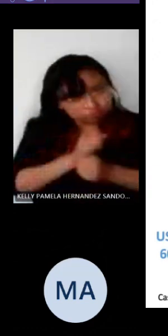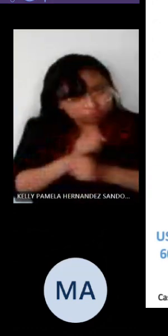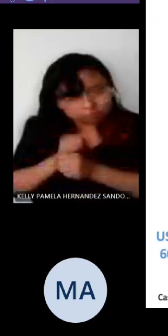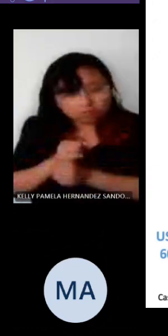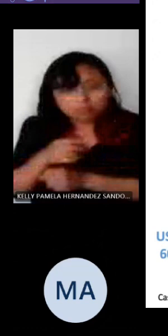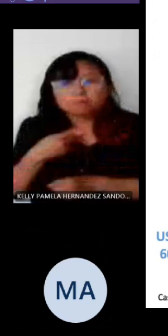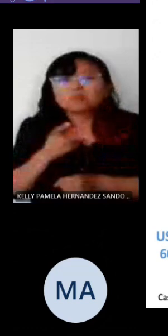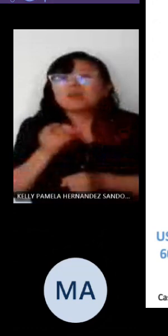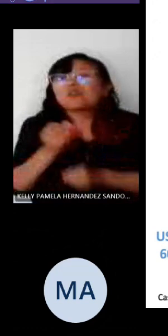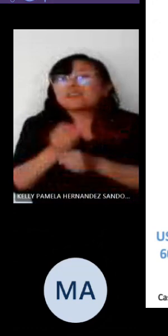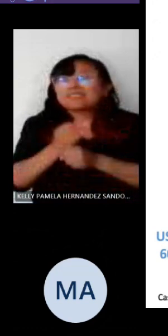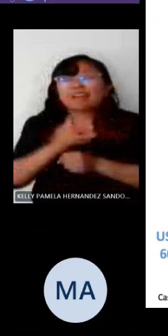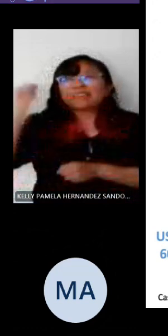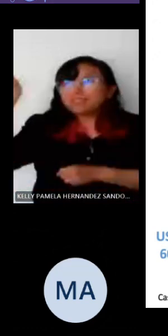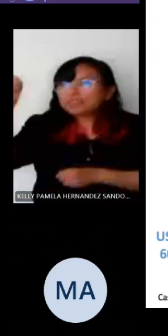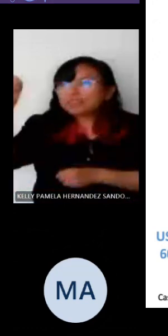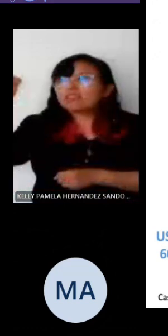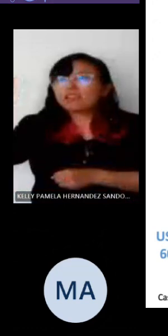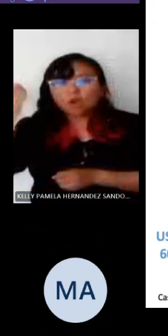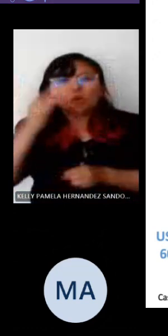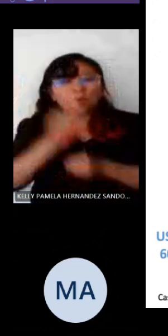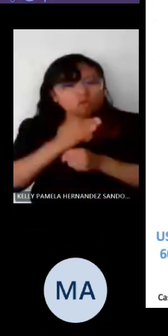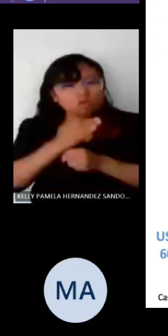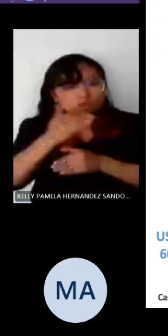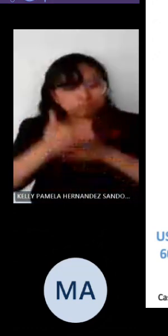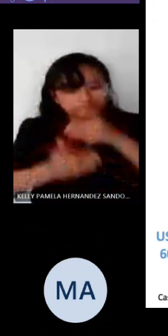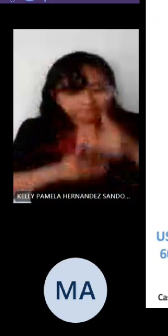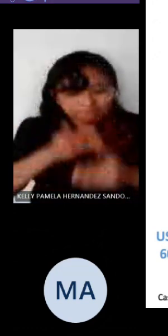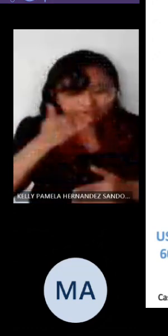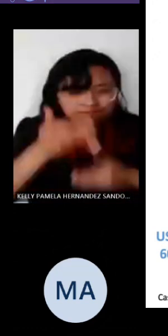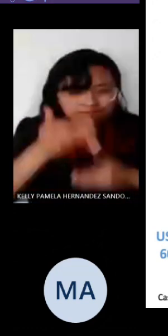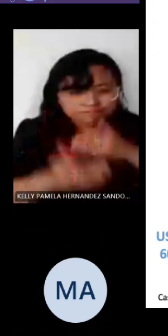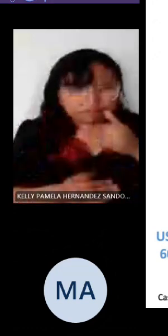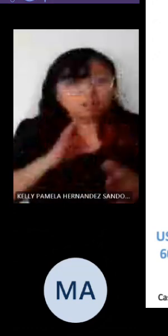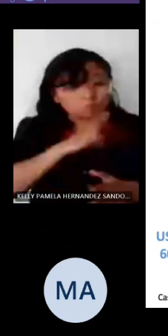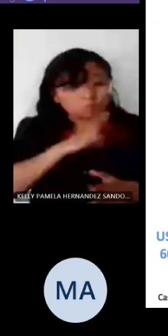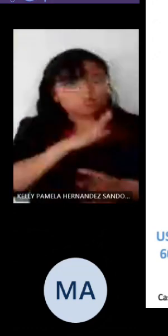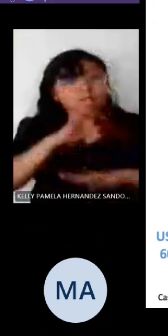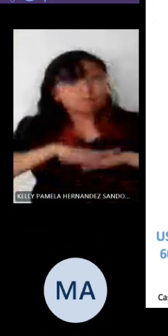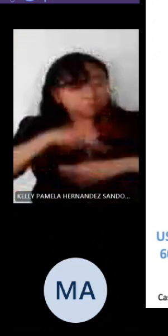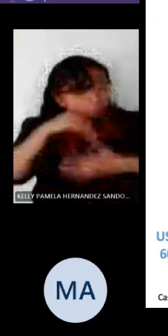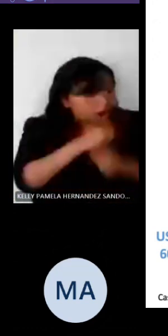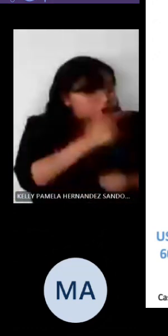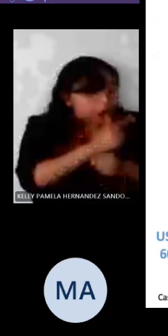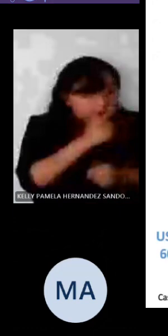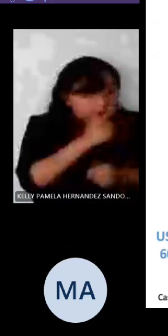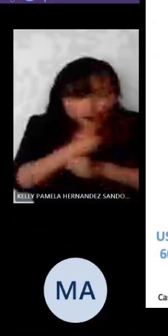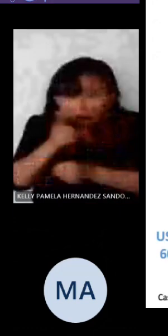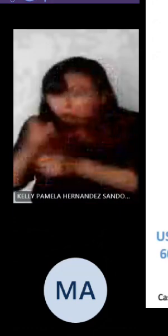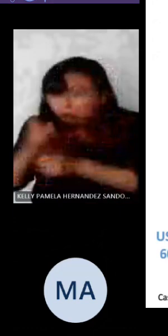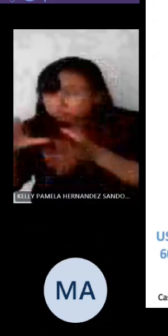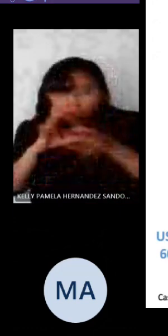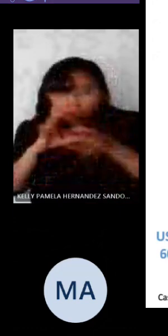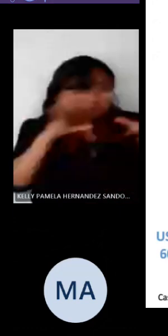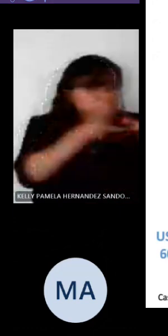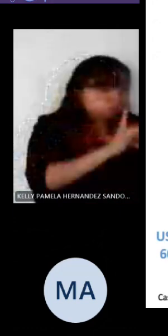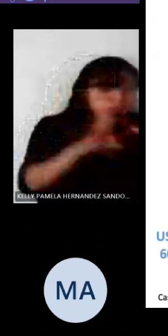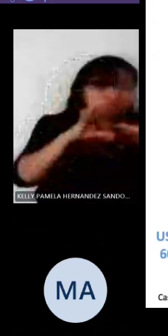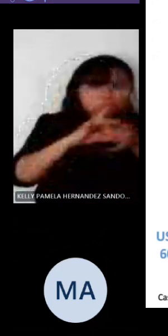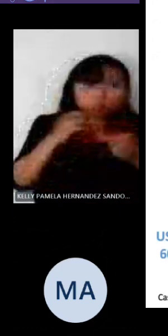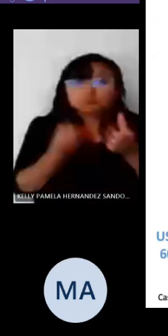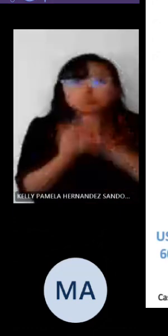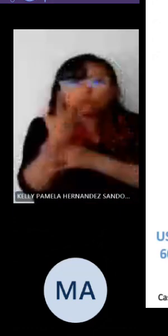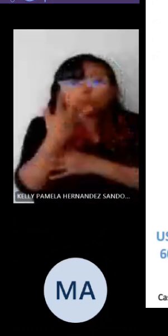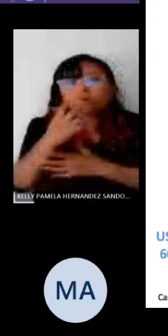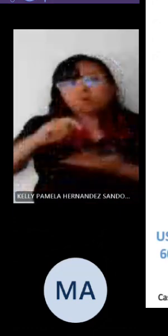las tecnologías de secuenciación ya nos están permitiendo identificar nuevas asociaciones y nuevos genes.